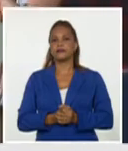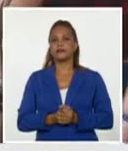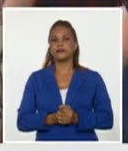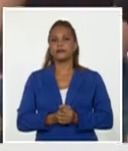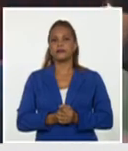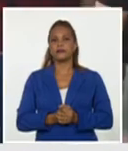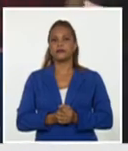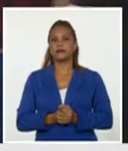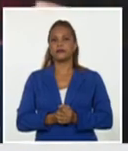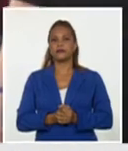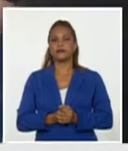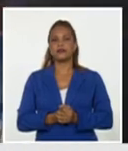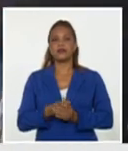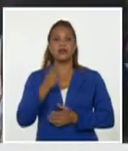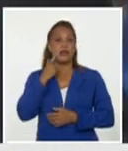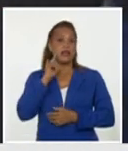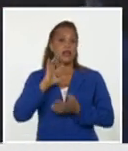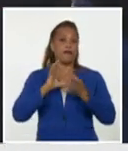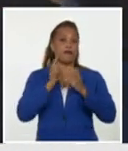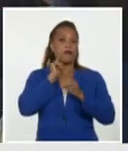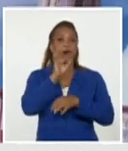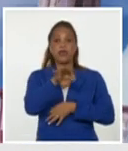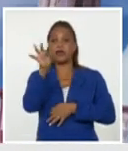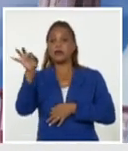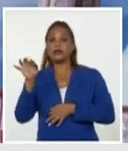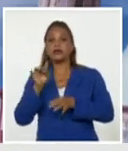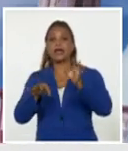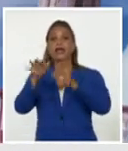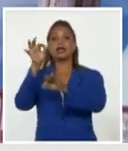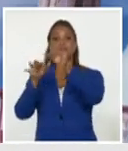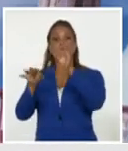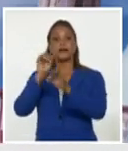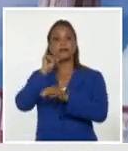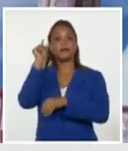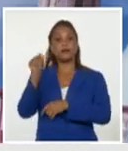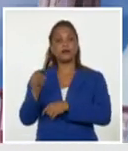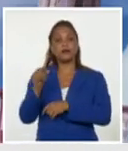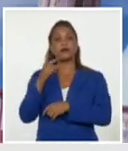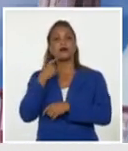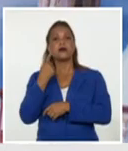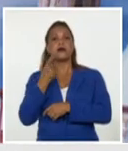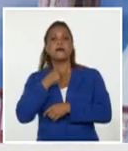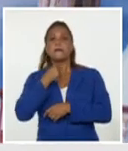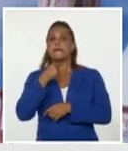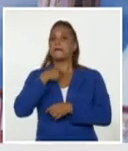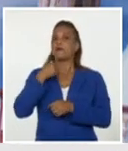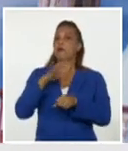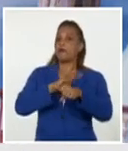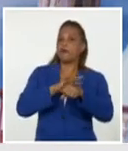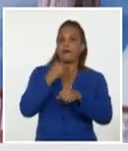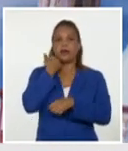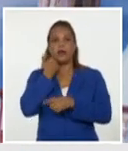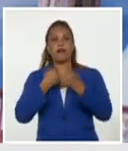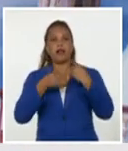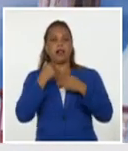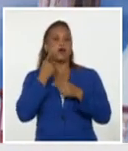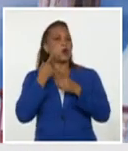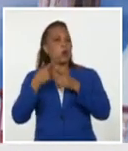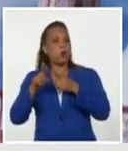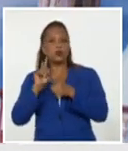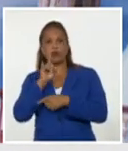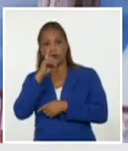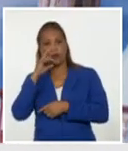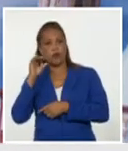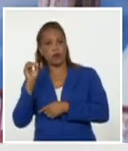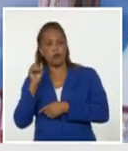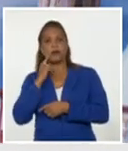de los pacientes, tanto por asintomáticos como sintomáticos, tenemos también clasificaciones que trabajamos. Dentro de ellas, los escenarios de